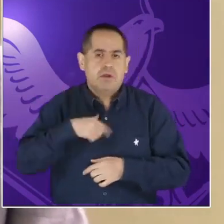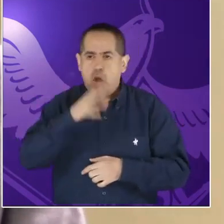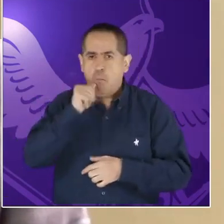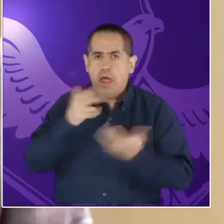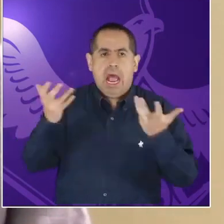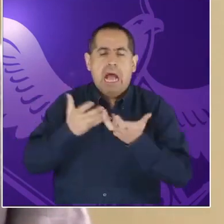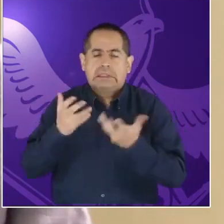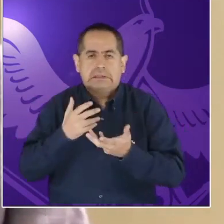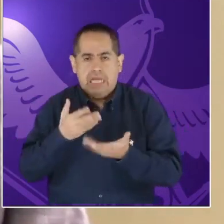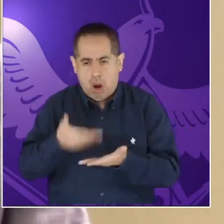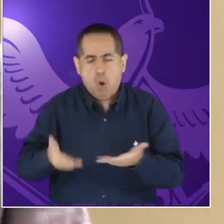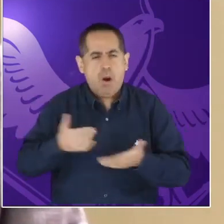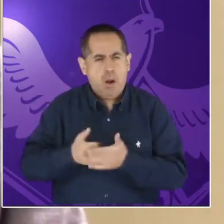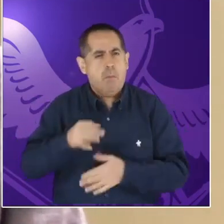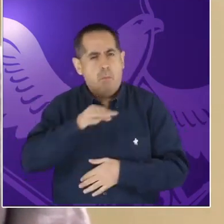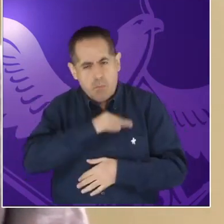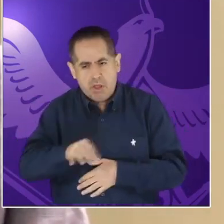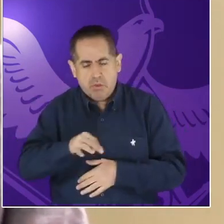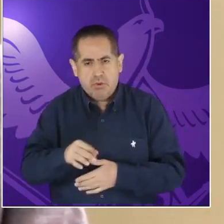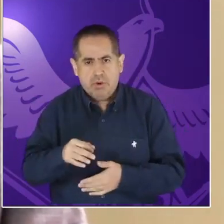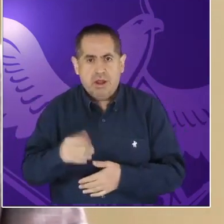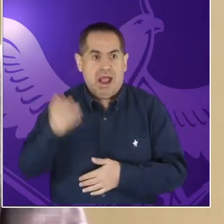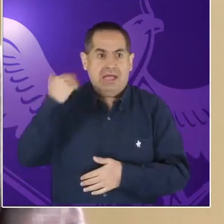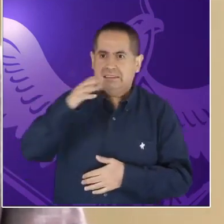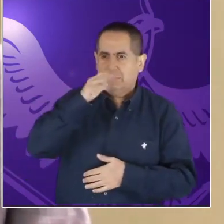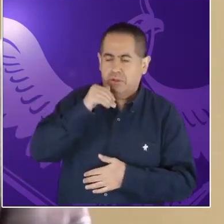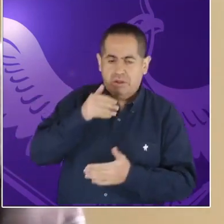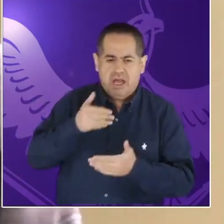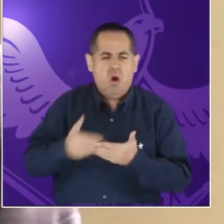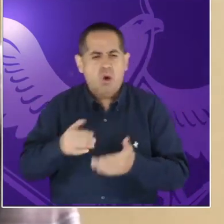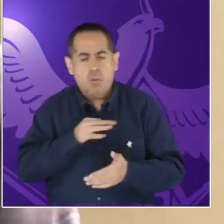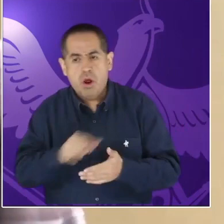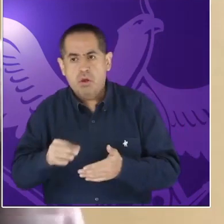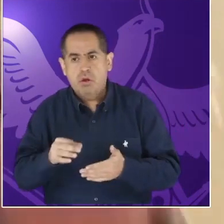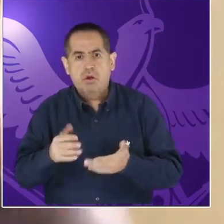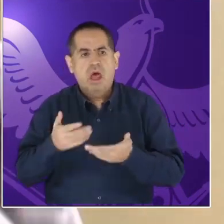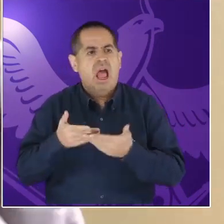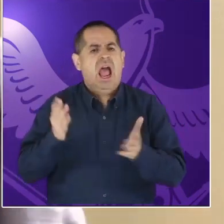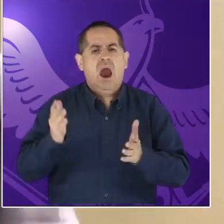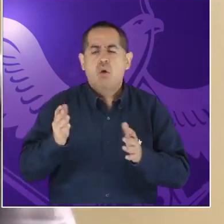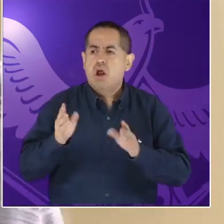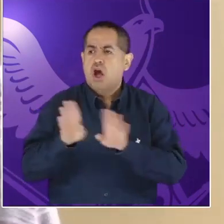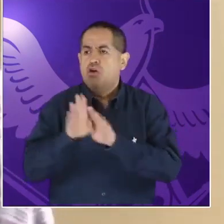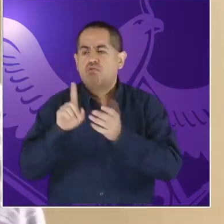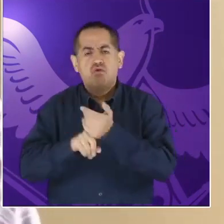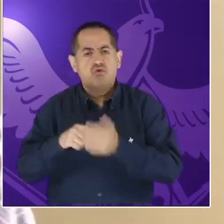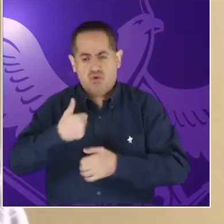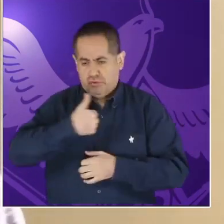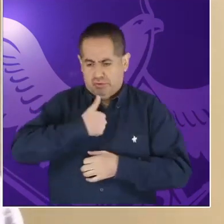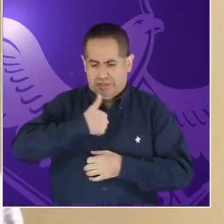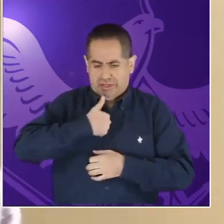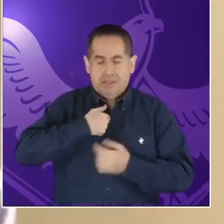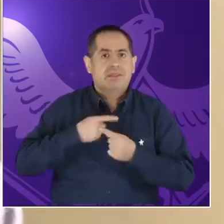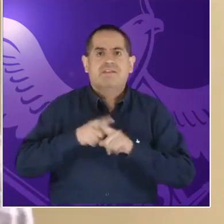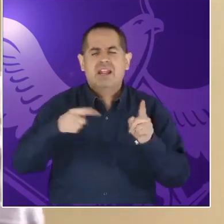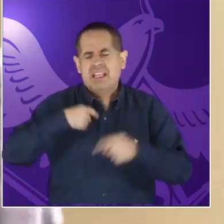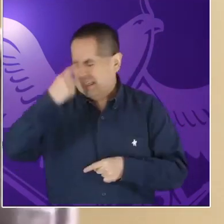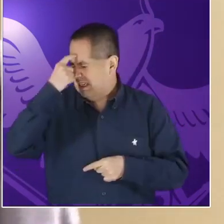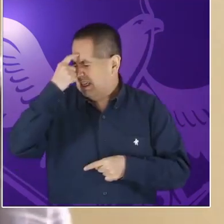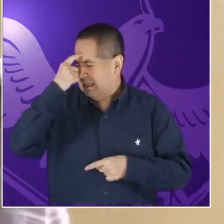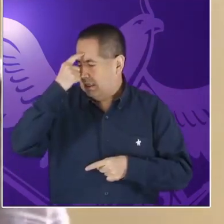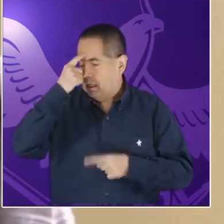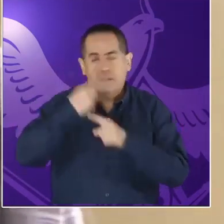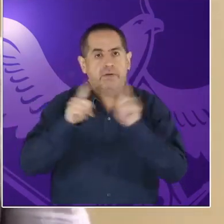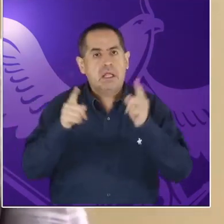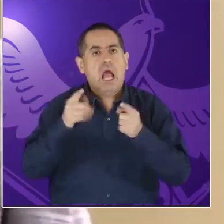¿no? En otra etapa de mi vida, imposible que hubiera podido hacer eso. Imposible. Bueno, además porque yo tenía una